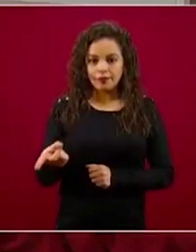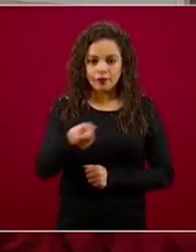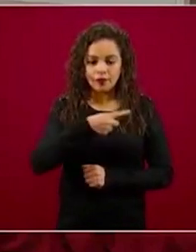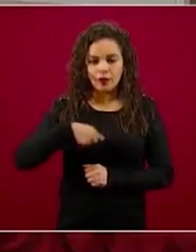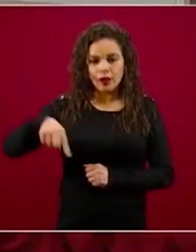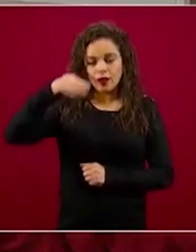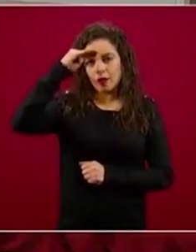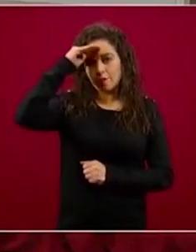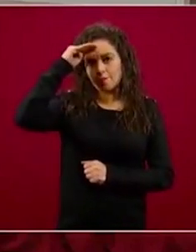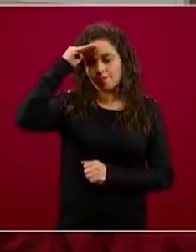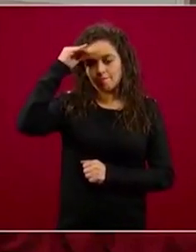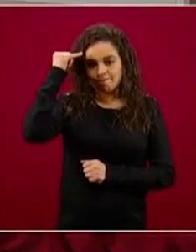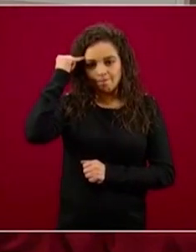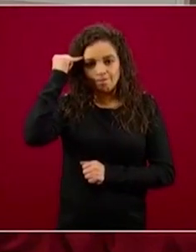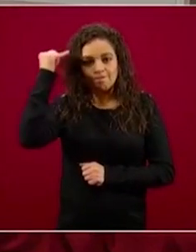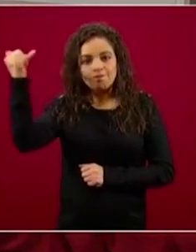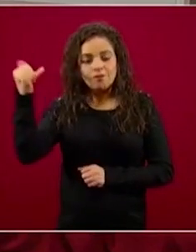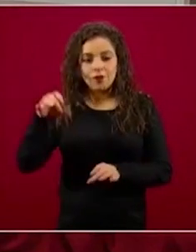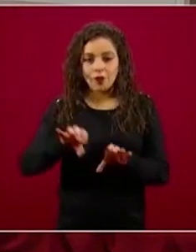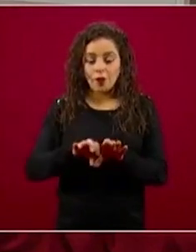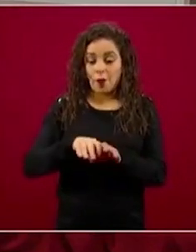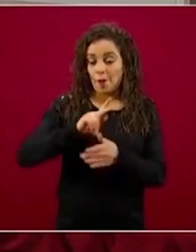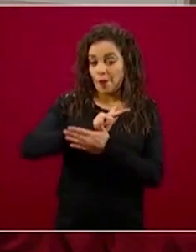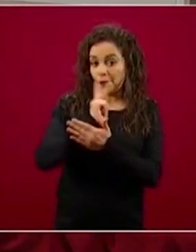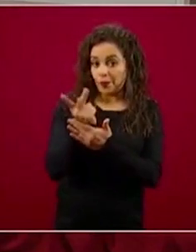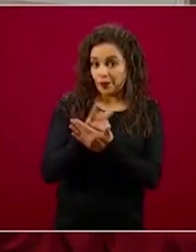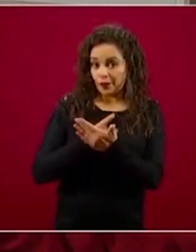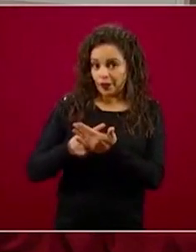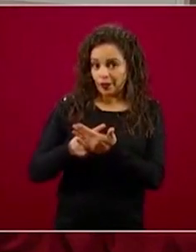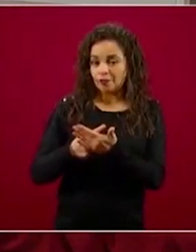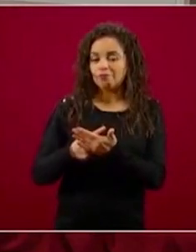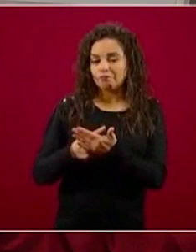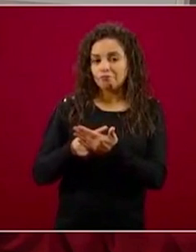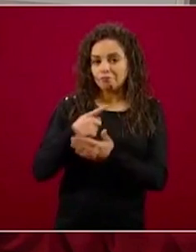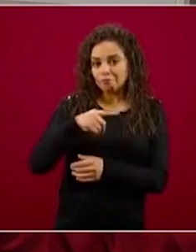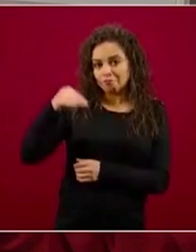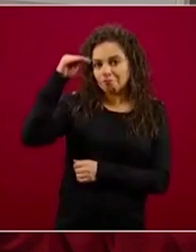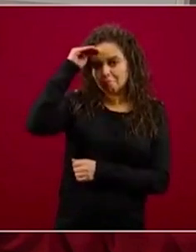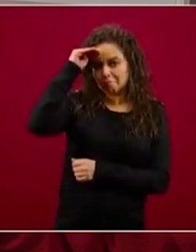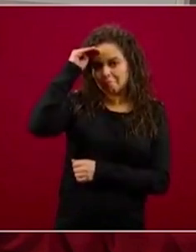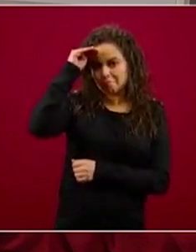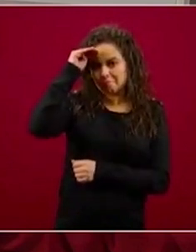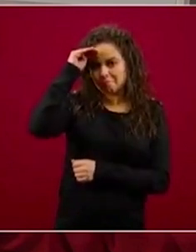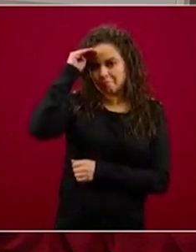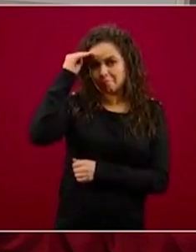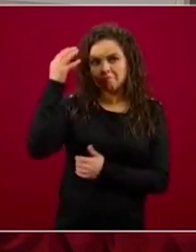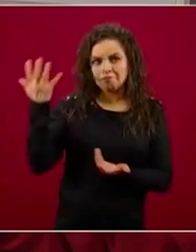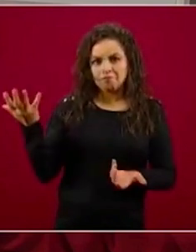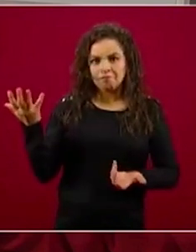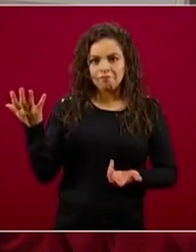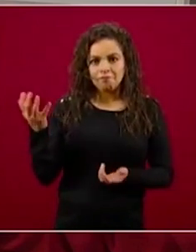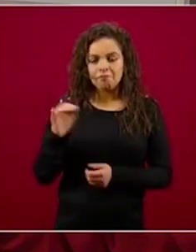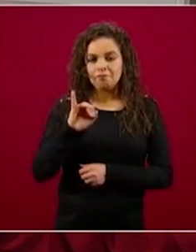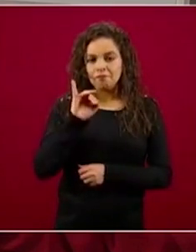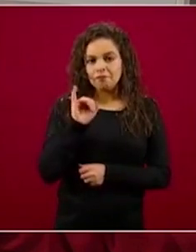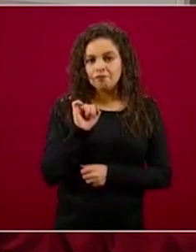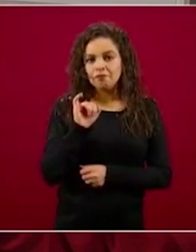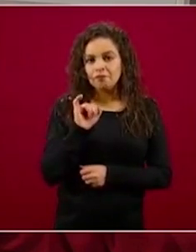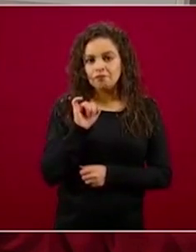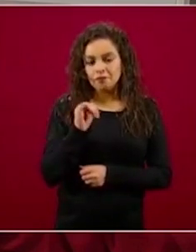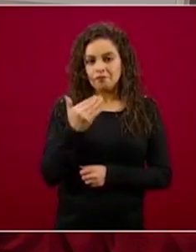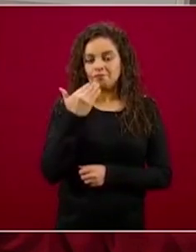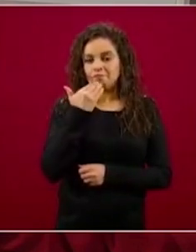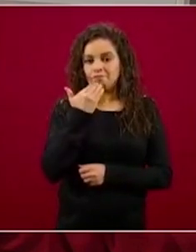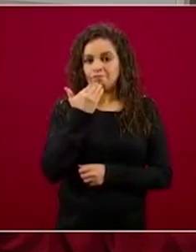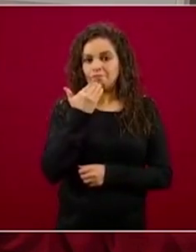diseñamos este programa, consideramos que era un buen momento